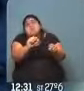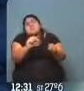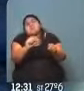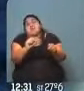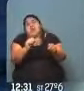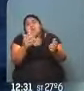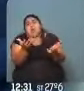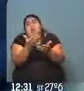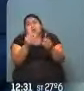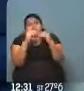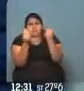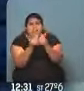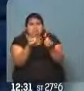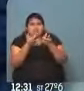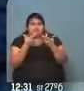darnos algún poco de luz acerca de lo que se nos